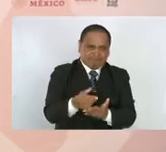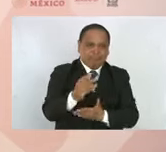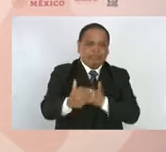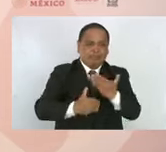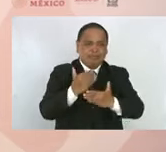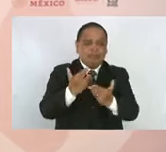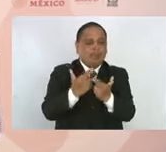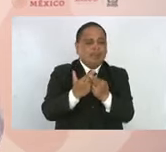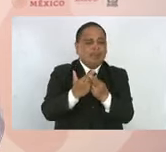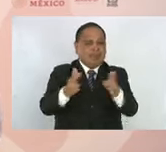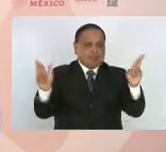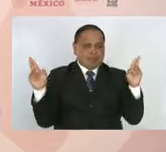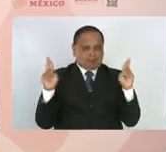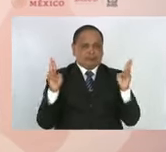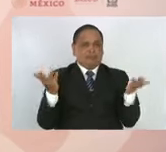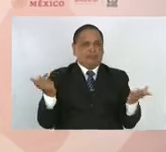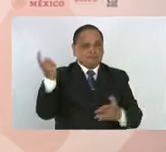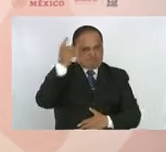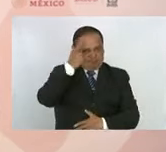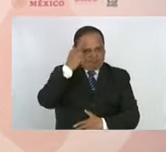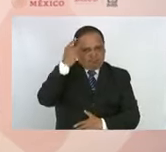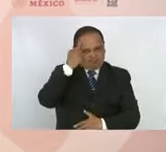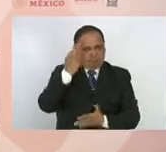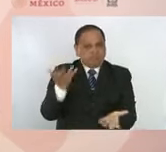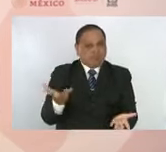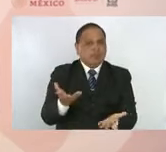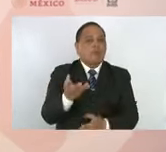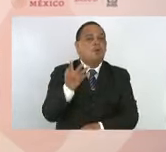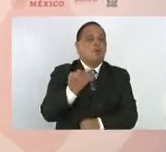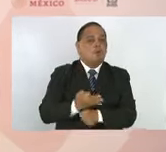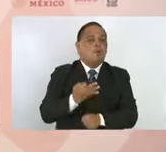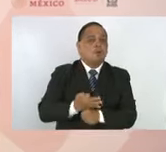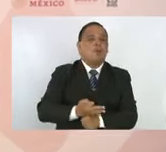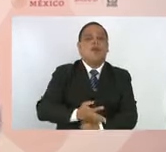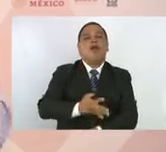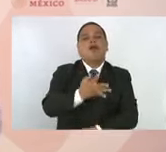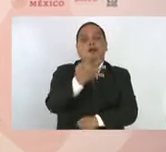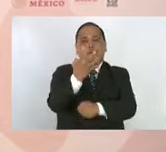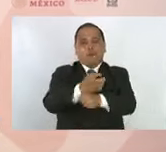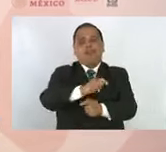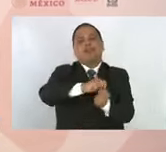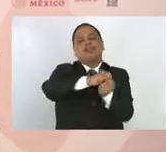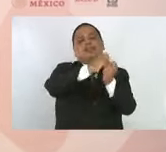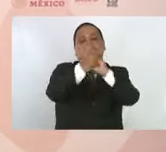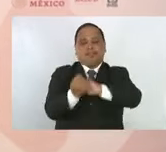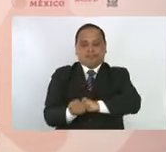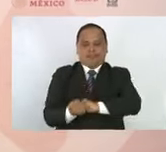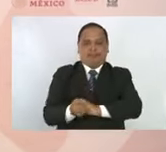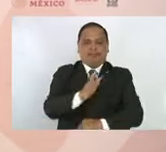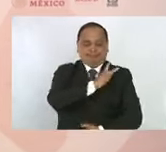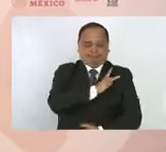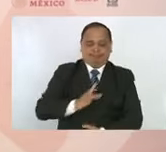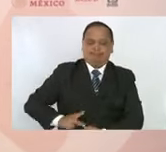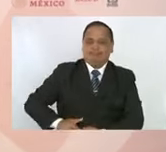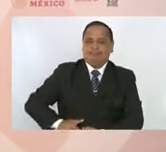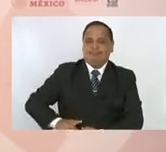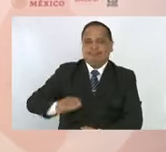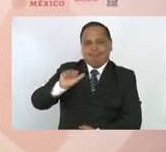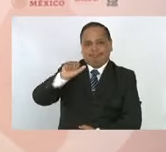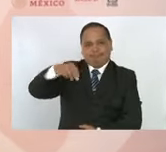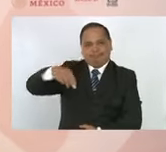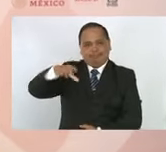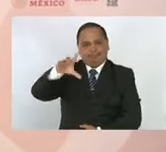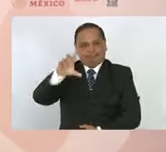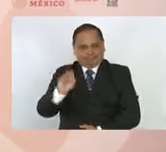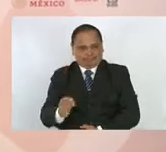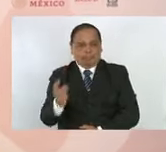proceso de la revolución de las conciencias llamado Cuarta Transformación. La máxima del presidente López Obrador, por el bien de todos,